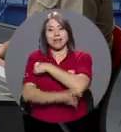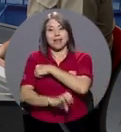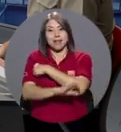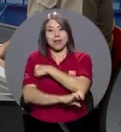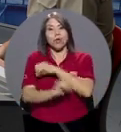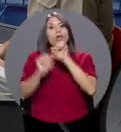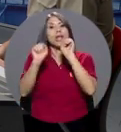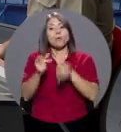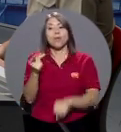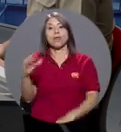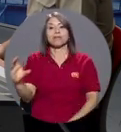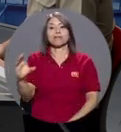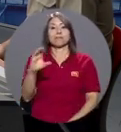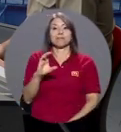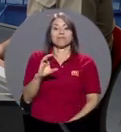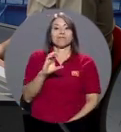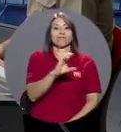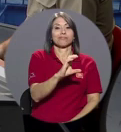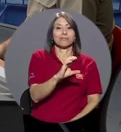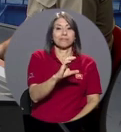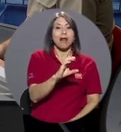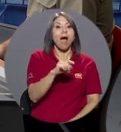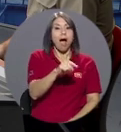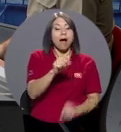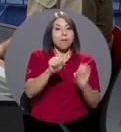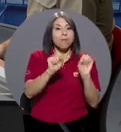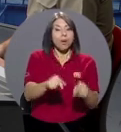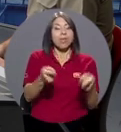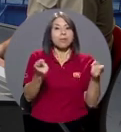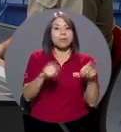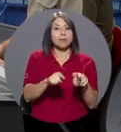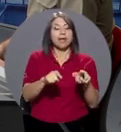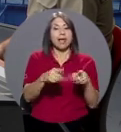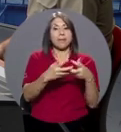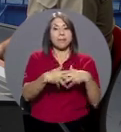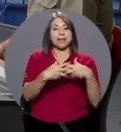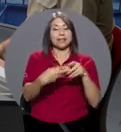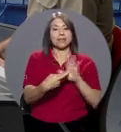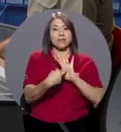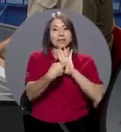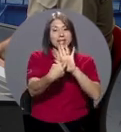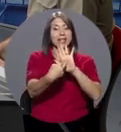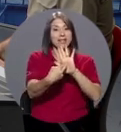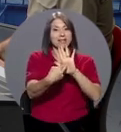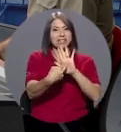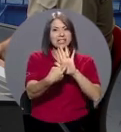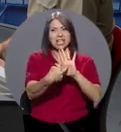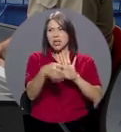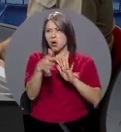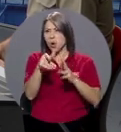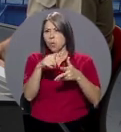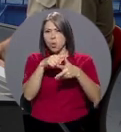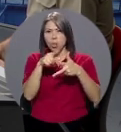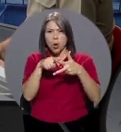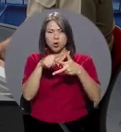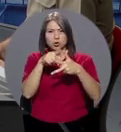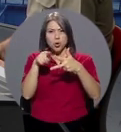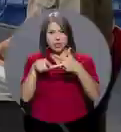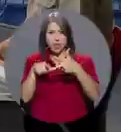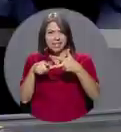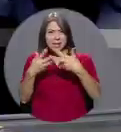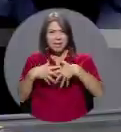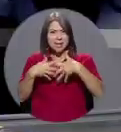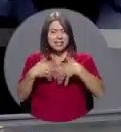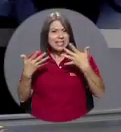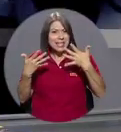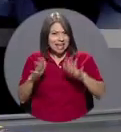capital extranjero que pueda venir al país, pueda invertir y pueda generar empresas representativas, como 2